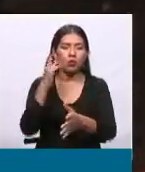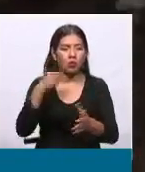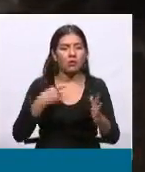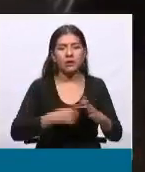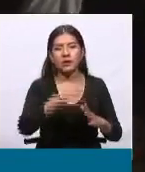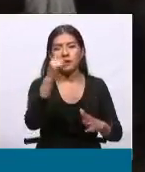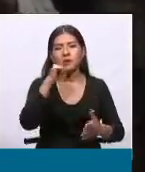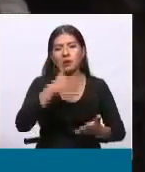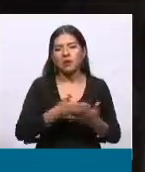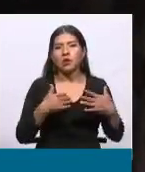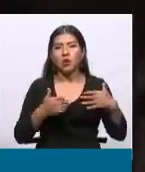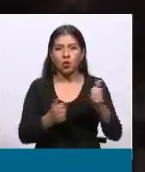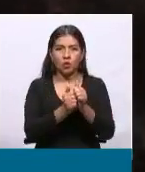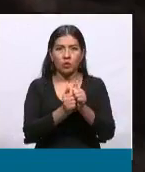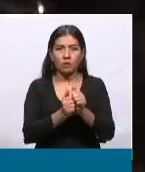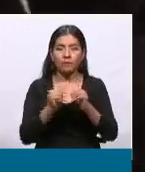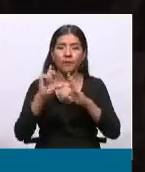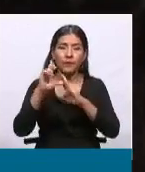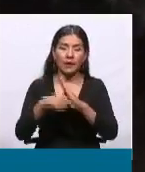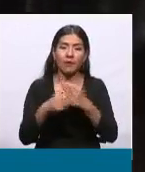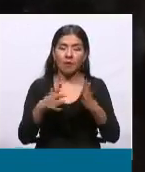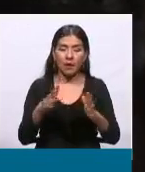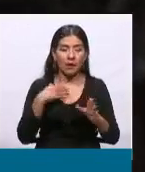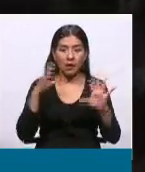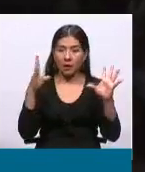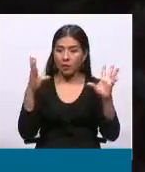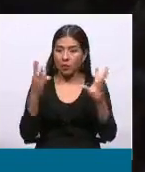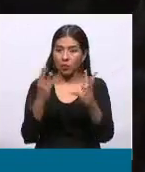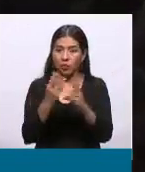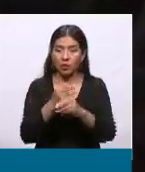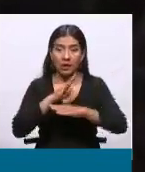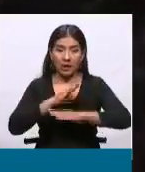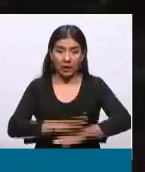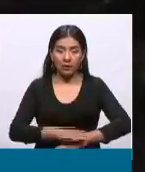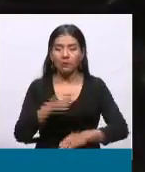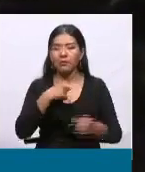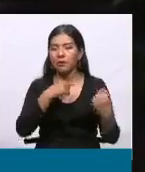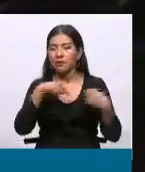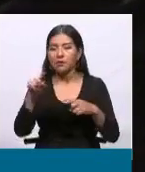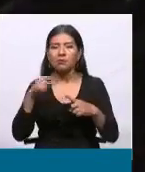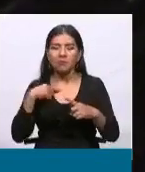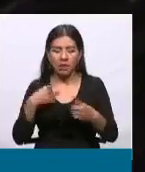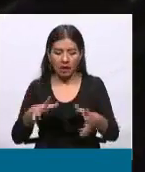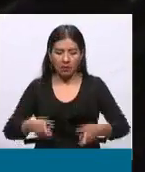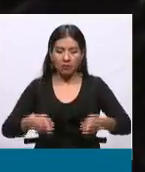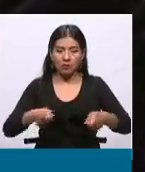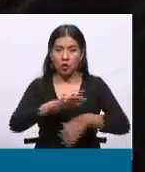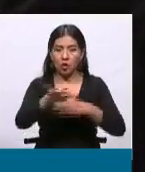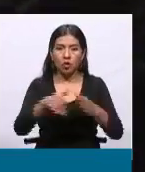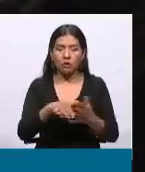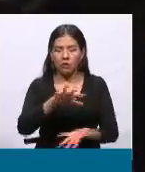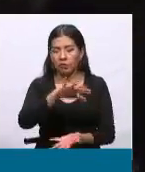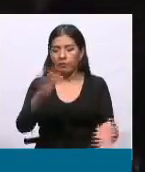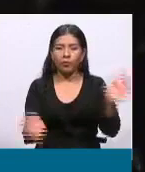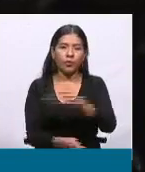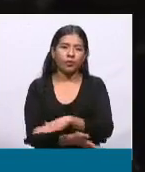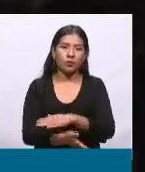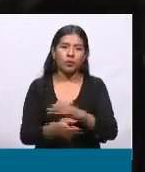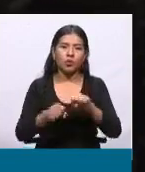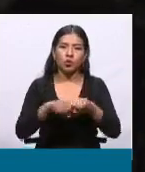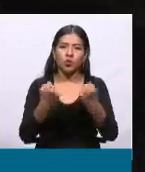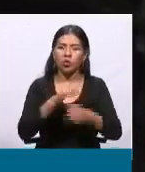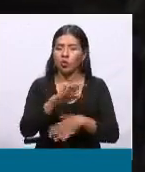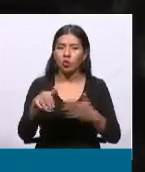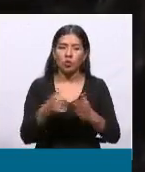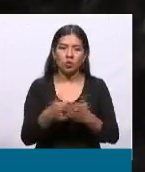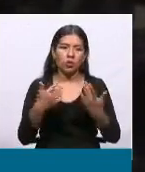después de aquí ya un poco se han calmado. Luego vine a ver mi carro, ya todo estaba botado. Mira, ya está mi vitrina,